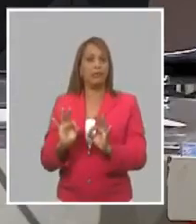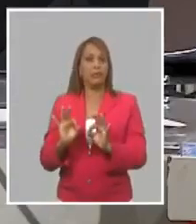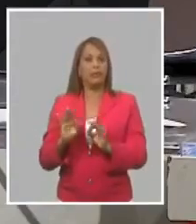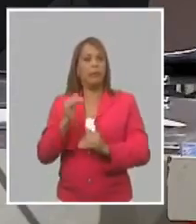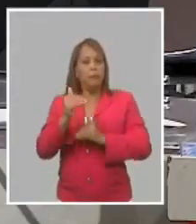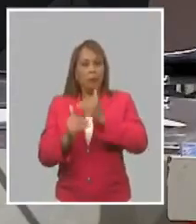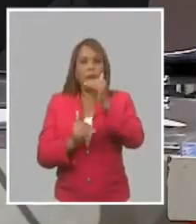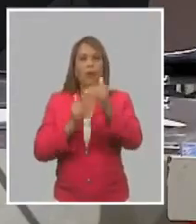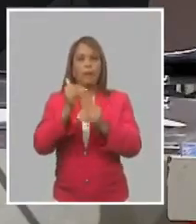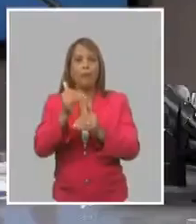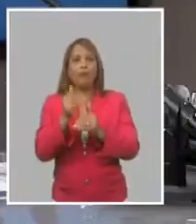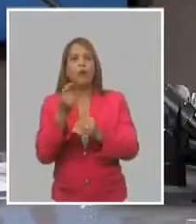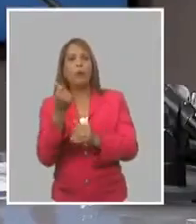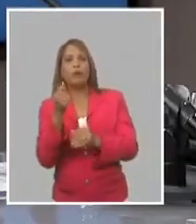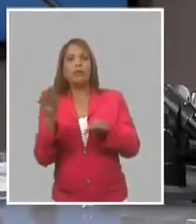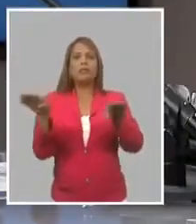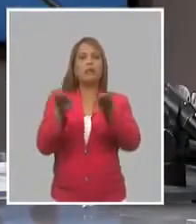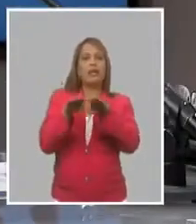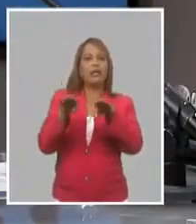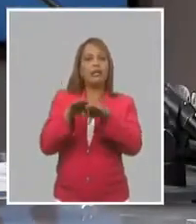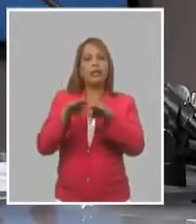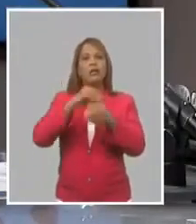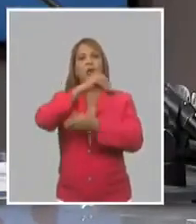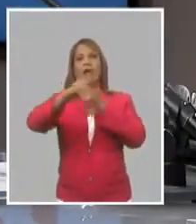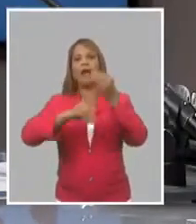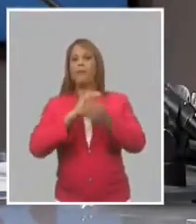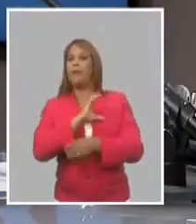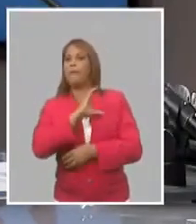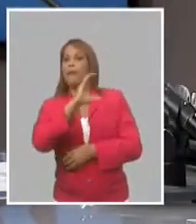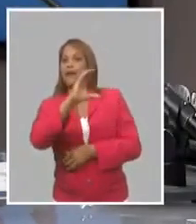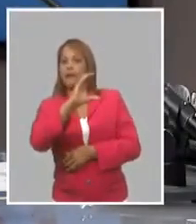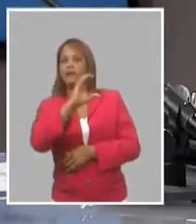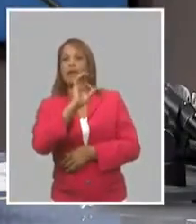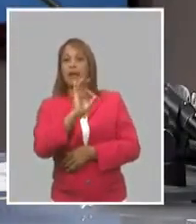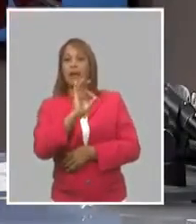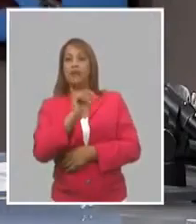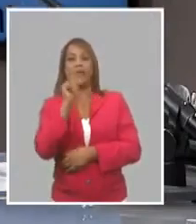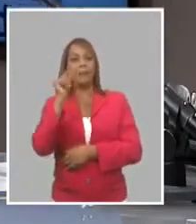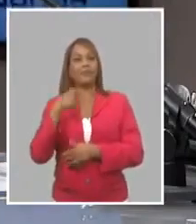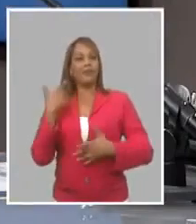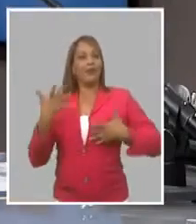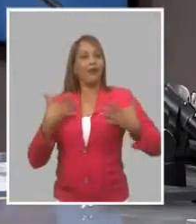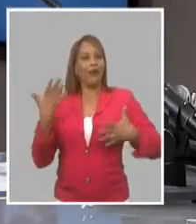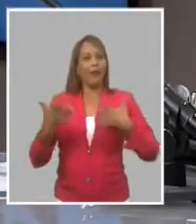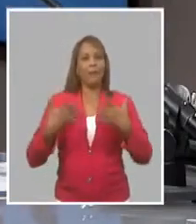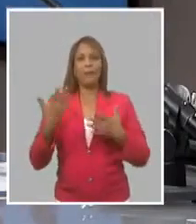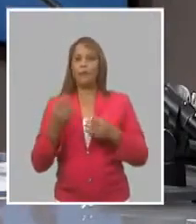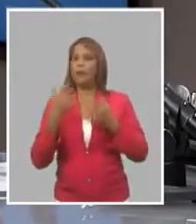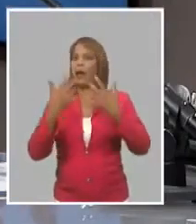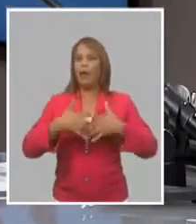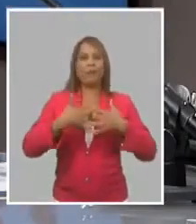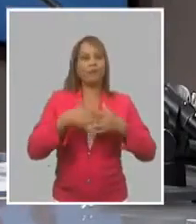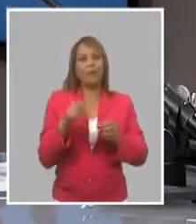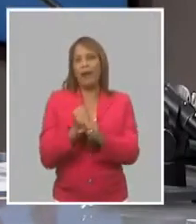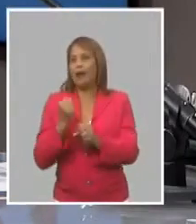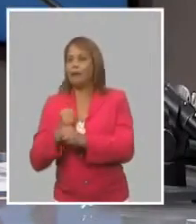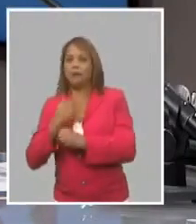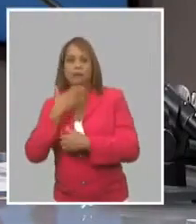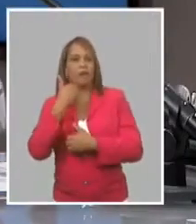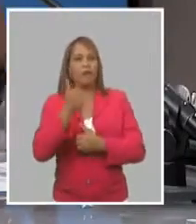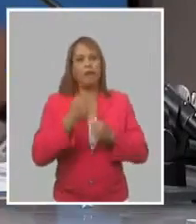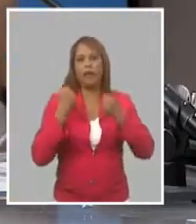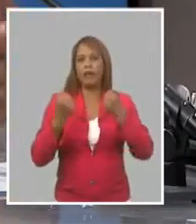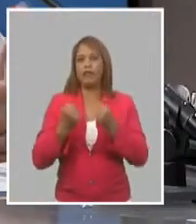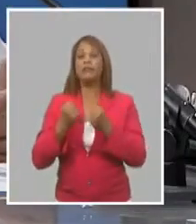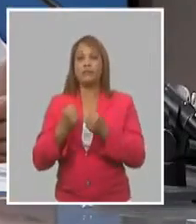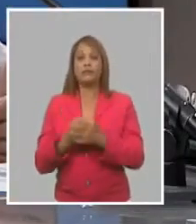Una corrección de precios relativos, un cambio del salario, la gente debe estar más motivada productivamente.